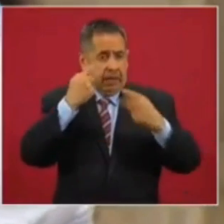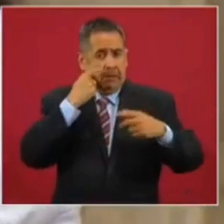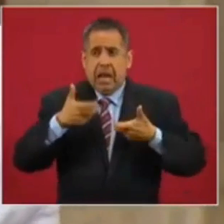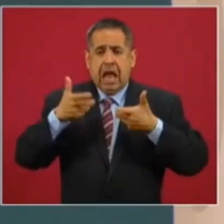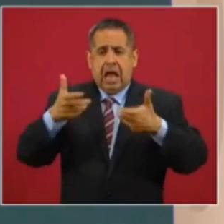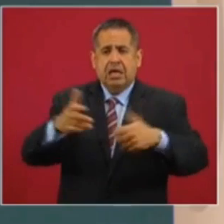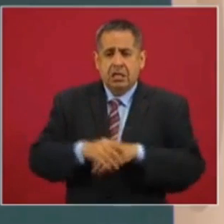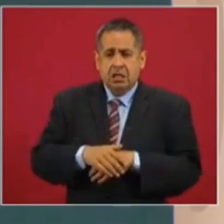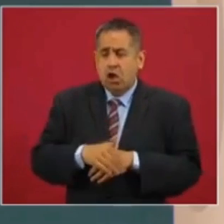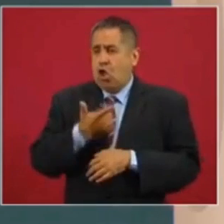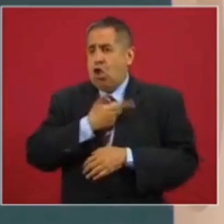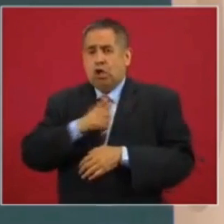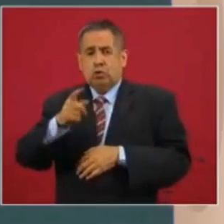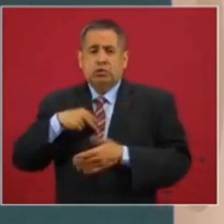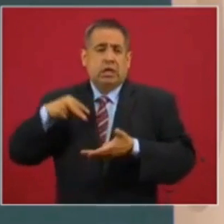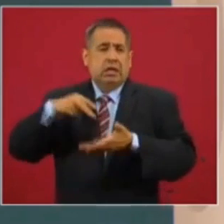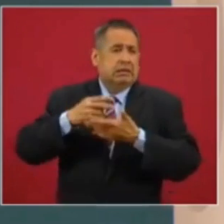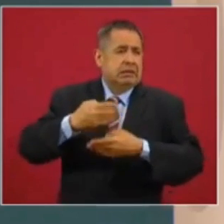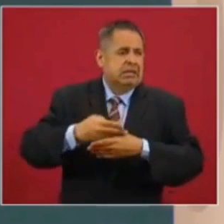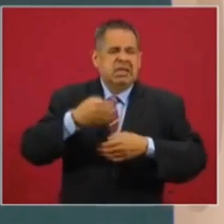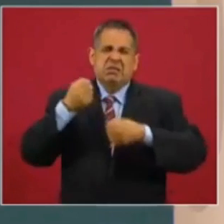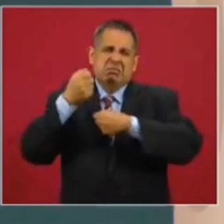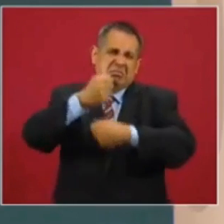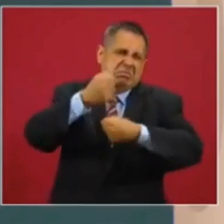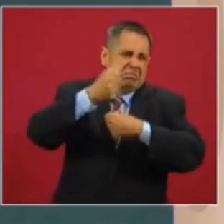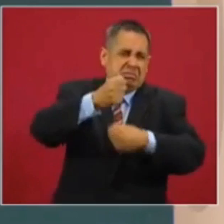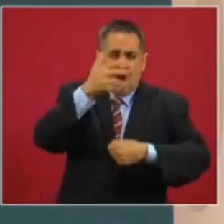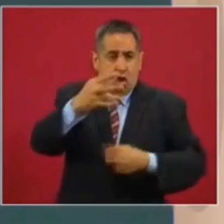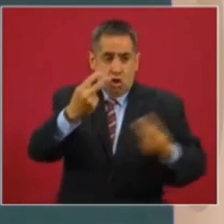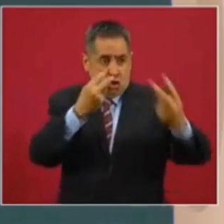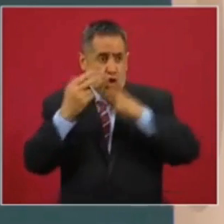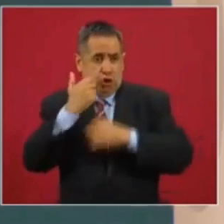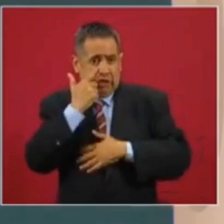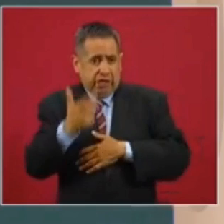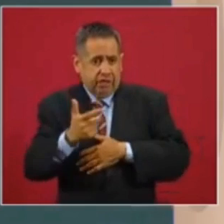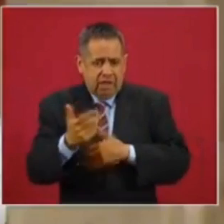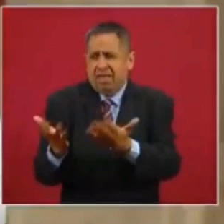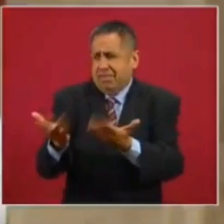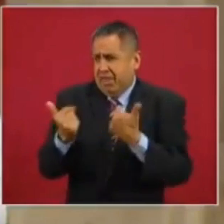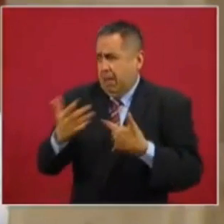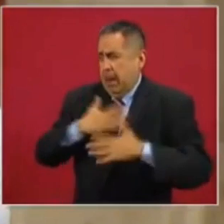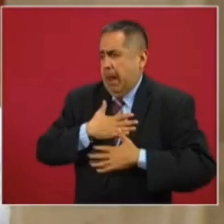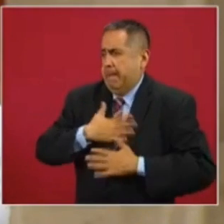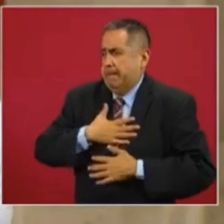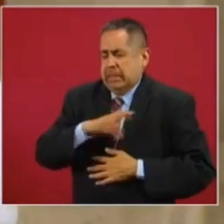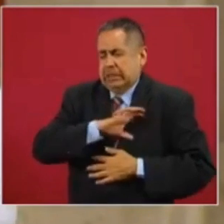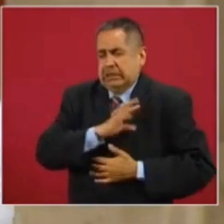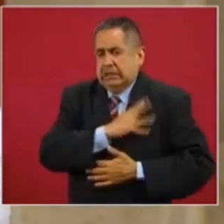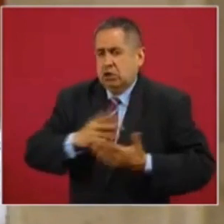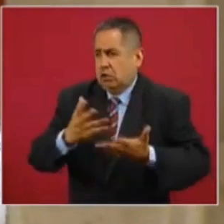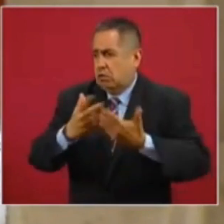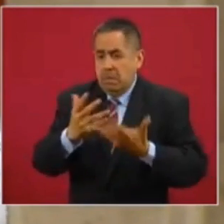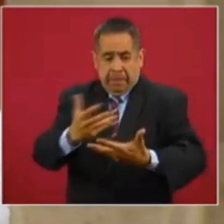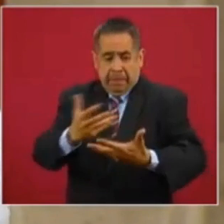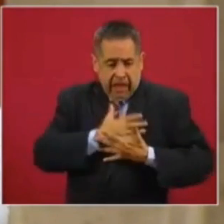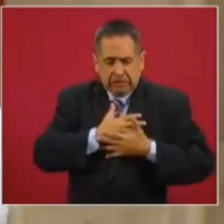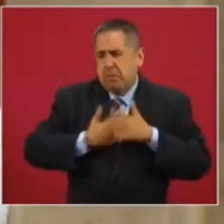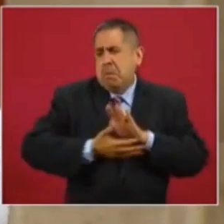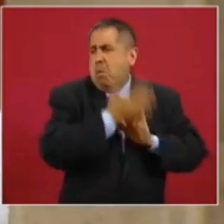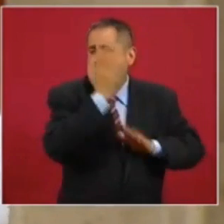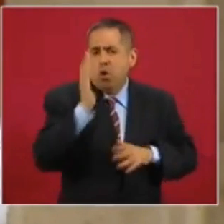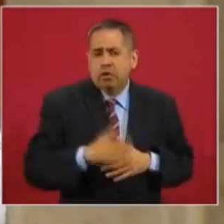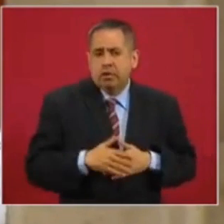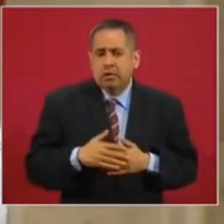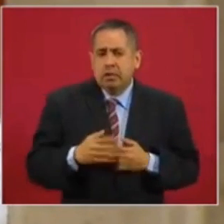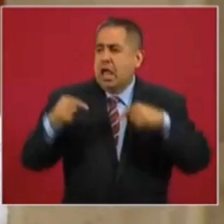no les gusta que estemos bloqueando pues entreguen nos lo que queremos y con gusto nos retiramos si estamos